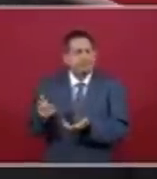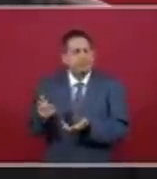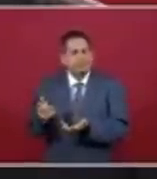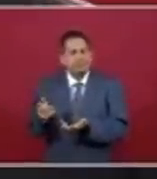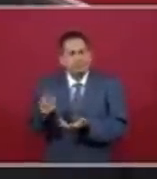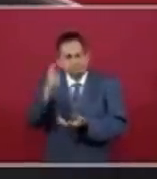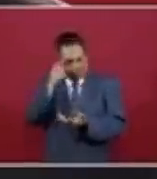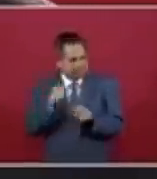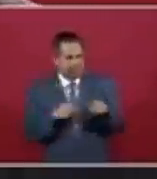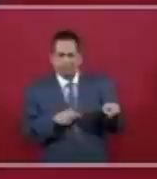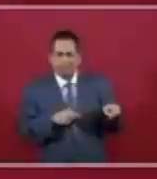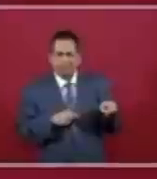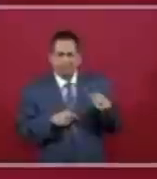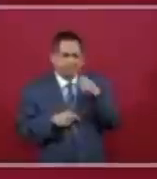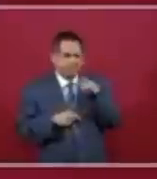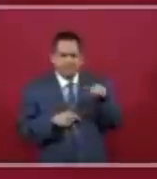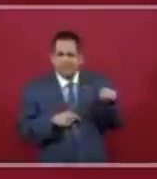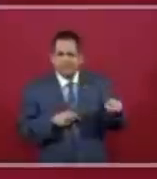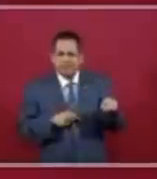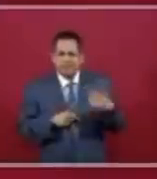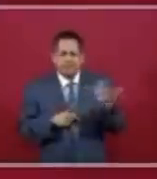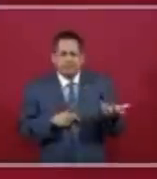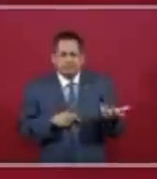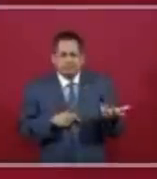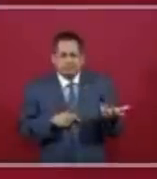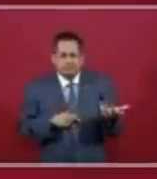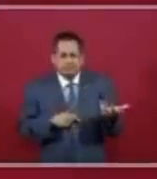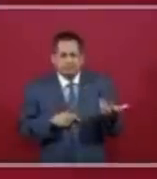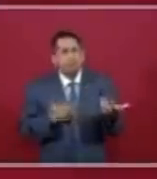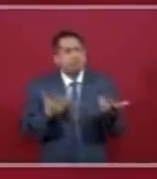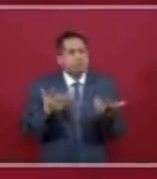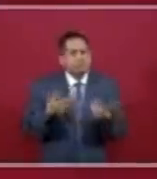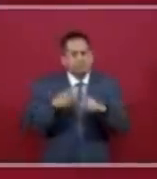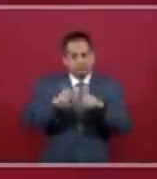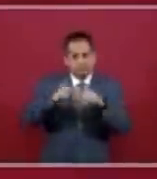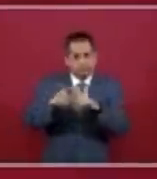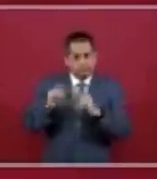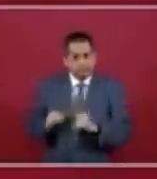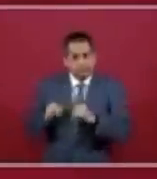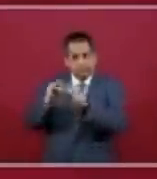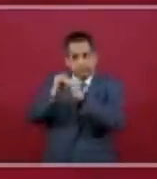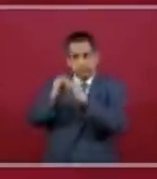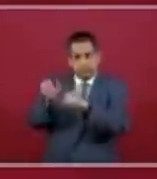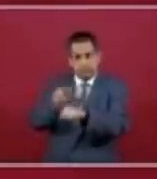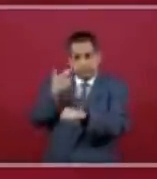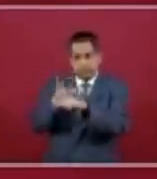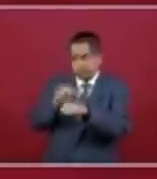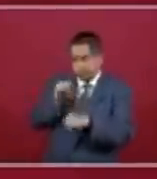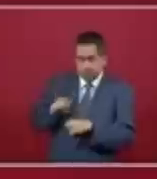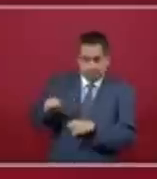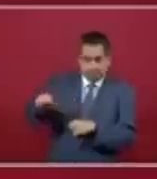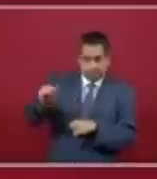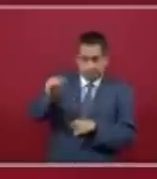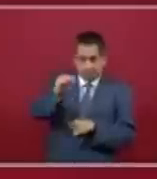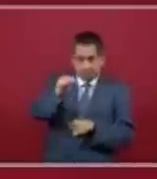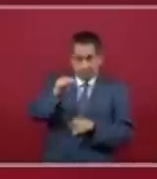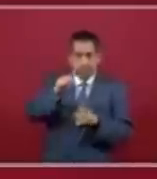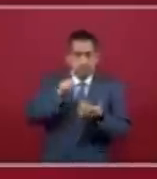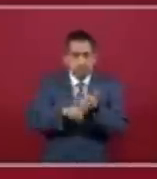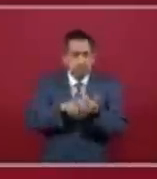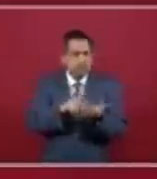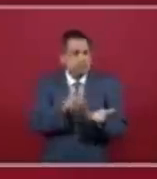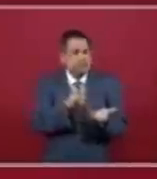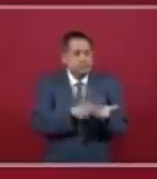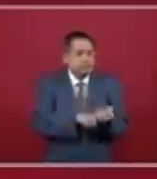Sin embargo, en todas las dependencias, todas las secretarías, existen